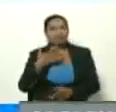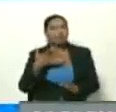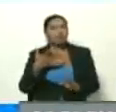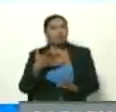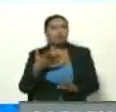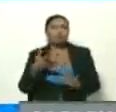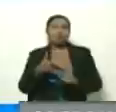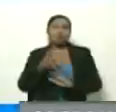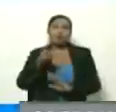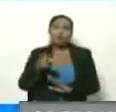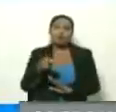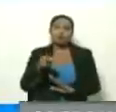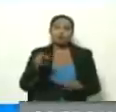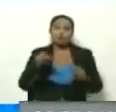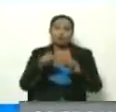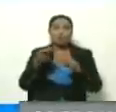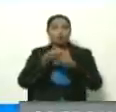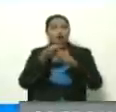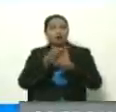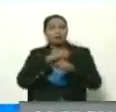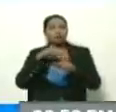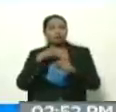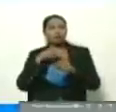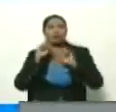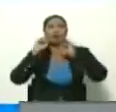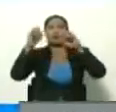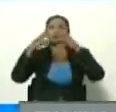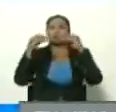No sintamos que eso era lo que buscábamos, ¿no?